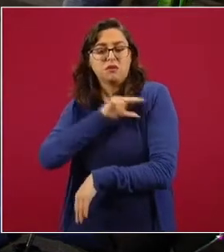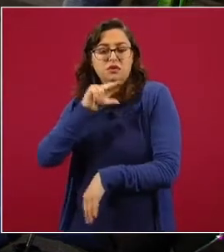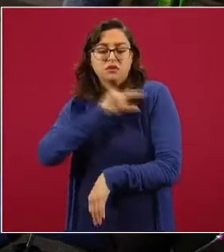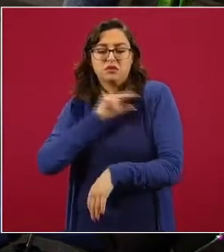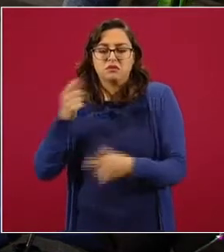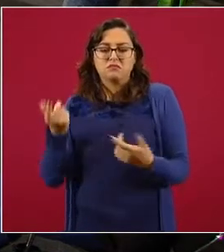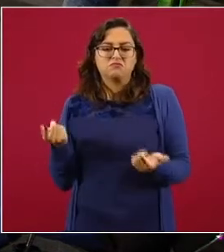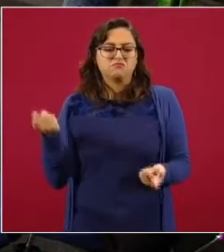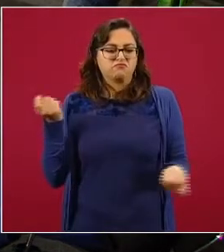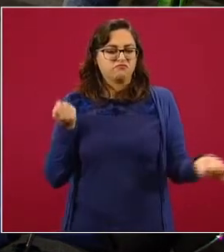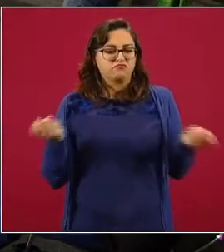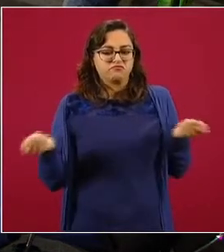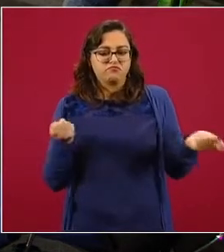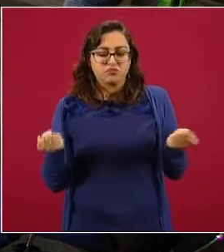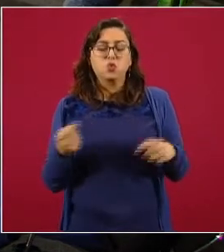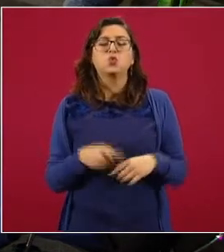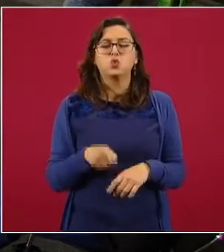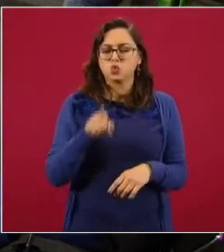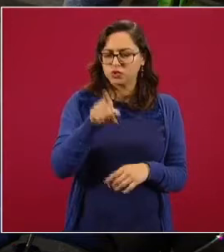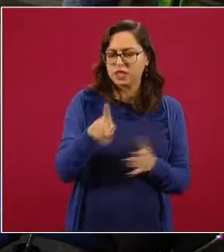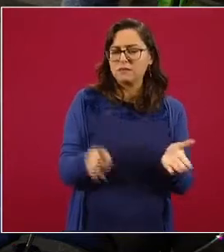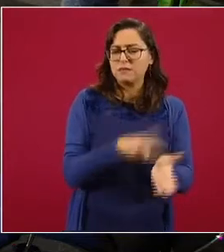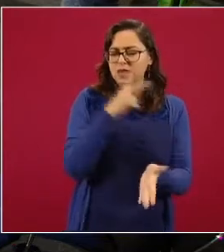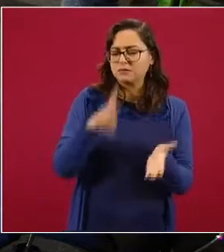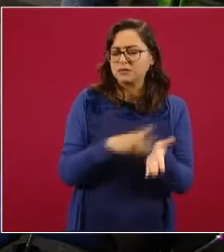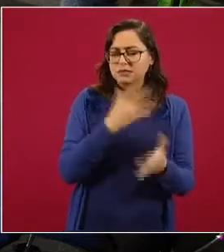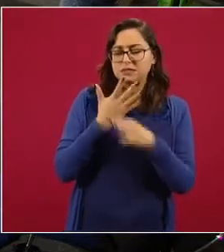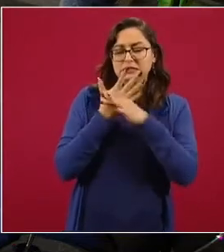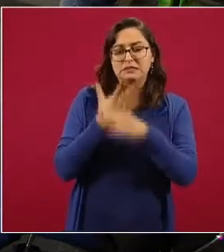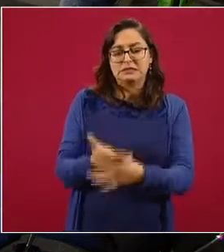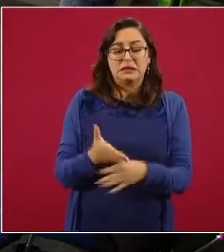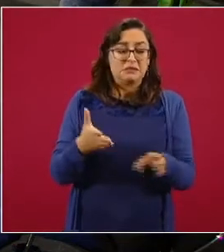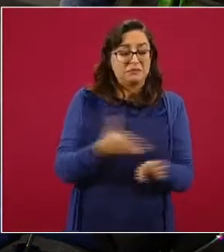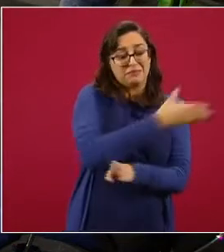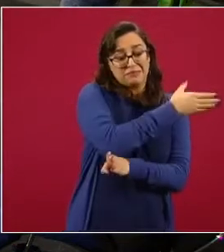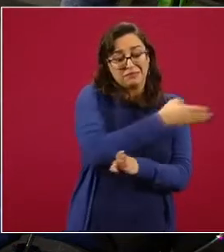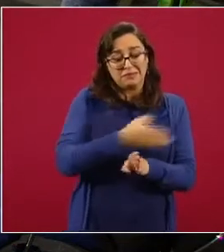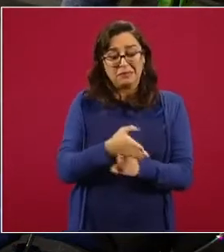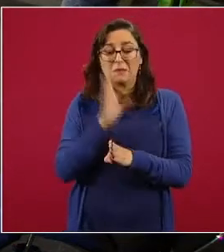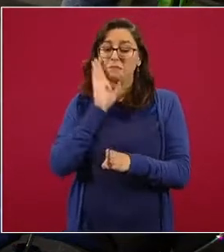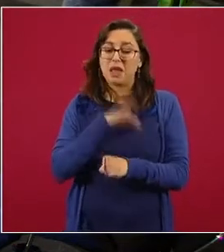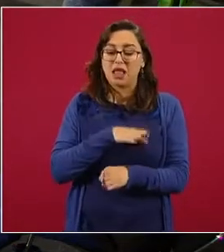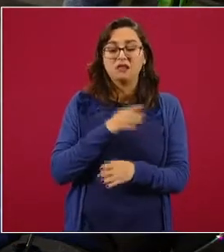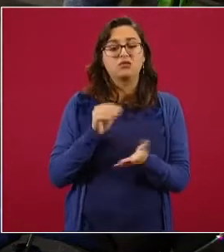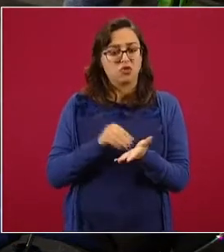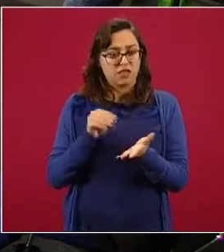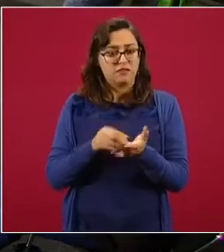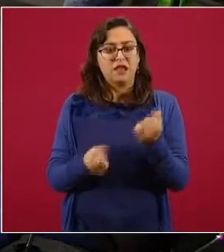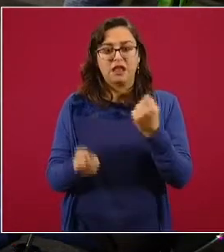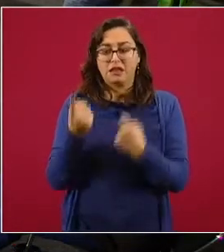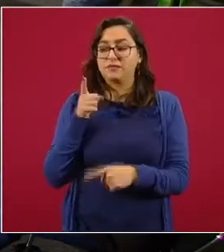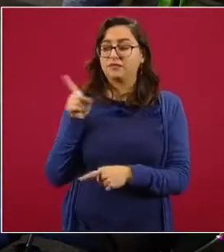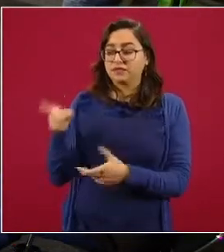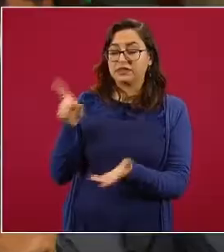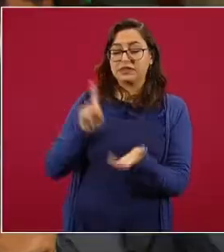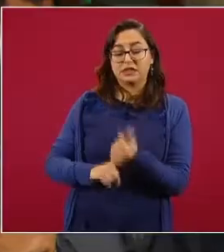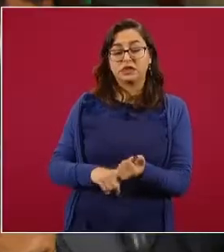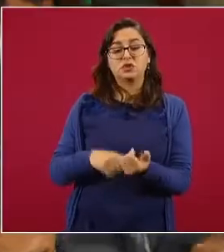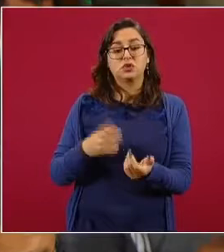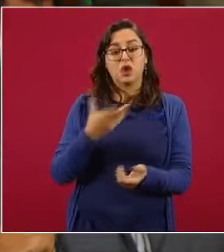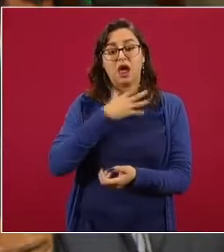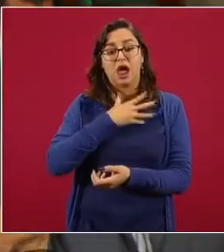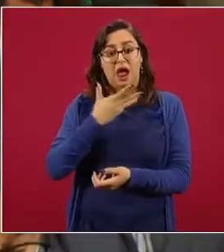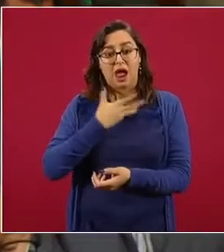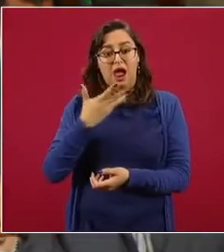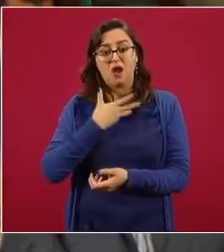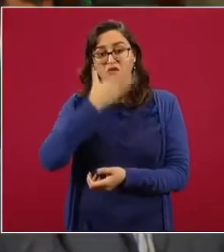ha dicho que lo malo no termina de morir. RCU manipula un mecanismo y tiene un alfil llamado Jorge Ruiz al interior, que